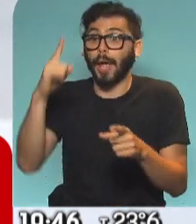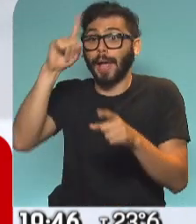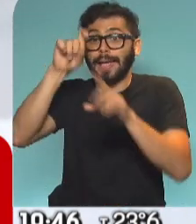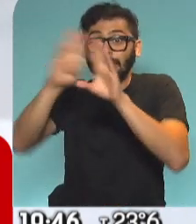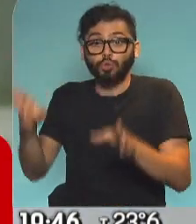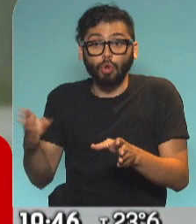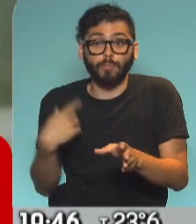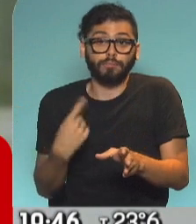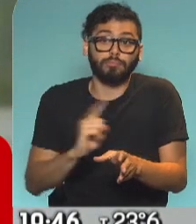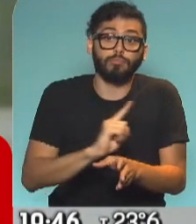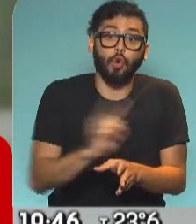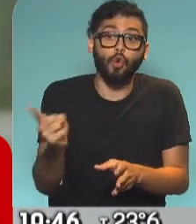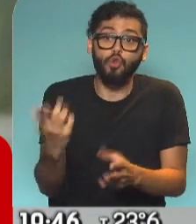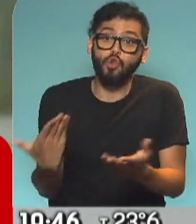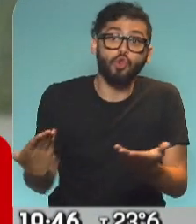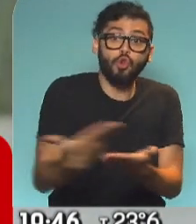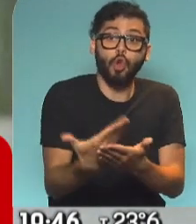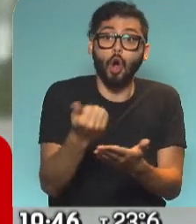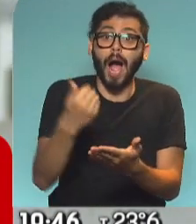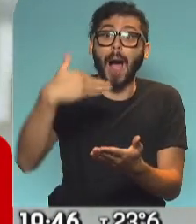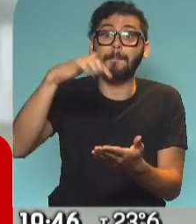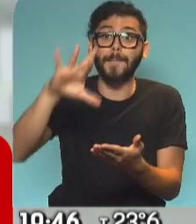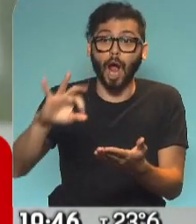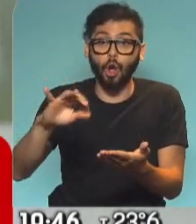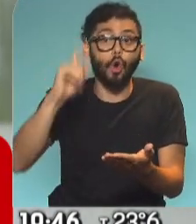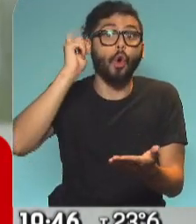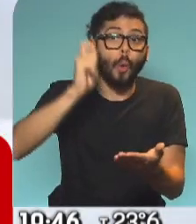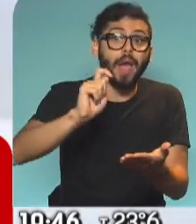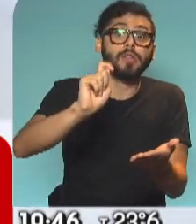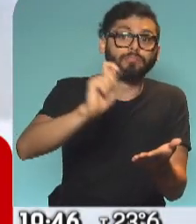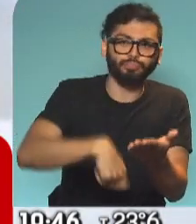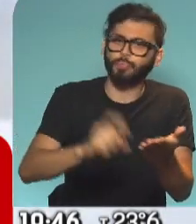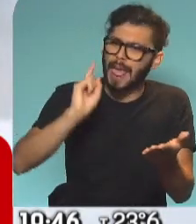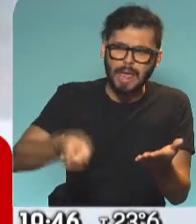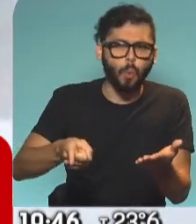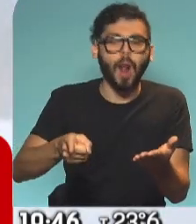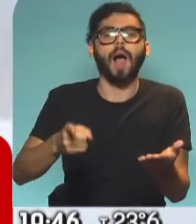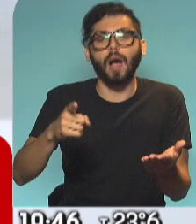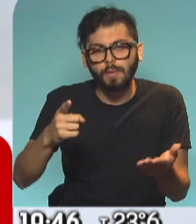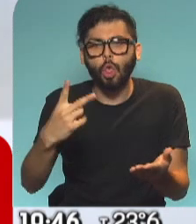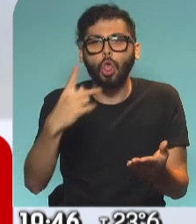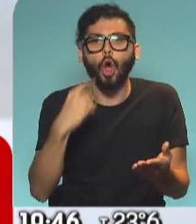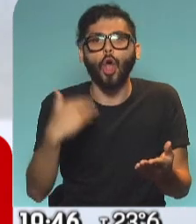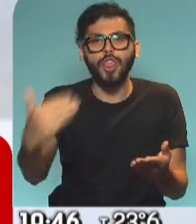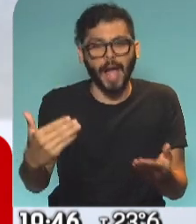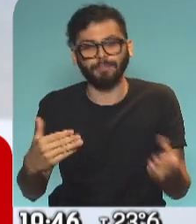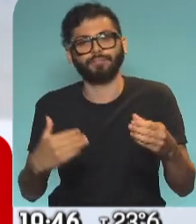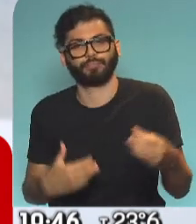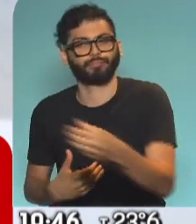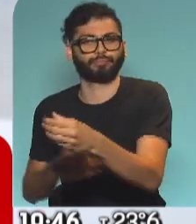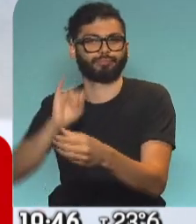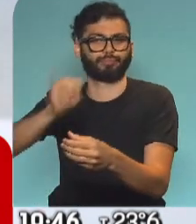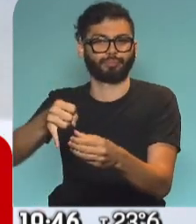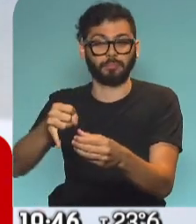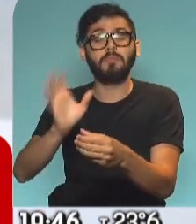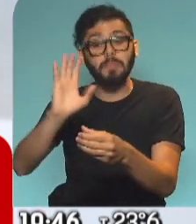de amparo y recién 48 horas después se pudo hacer el tratamiento. Aclarar con respecto al dióxido de